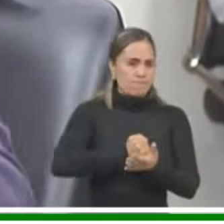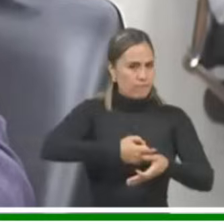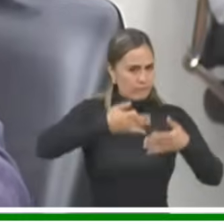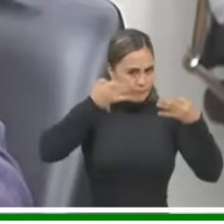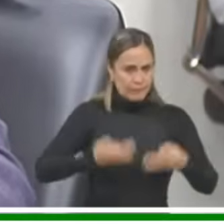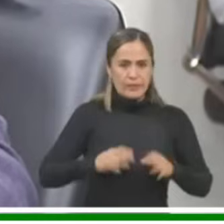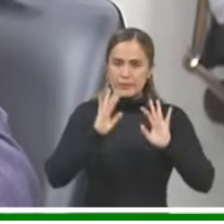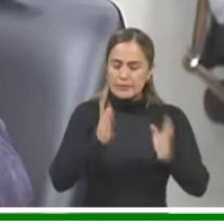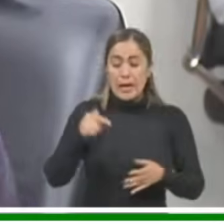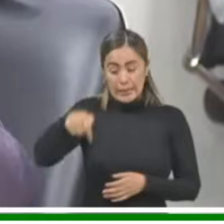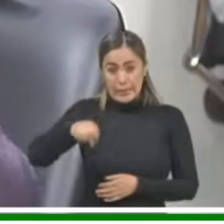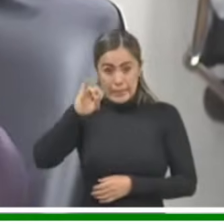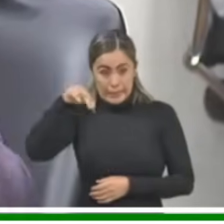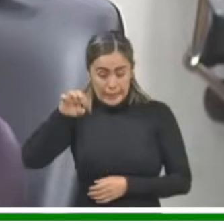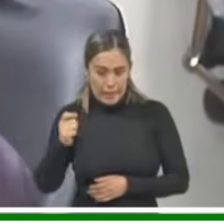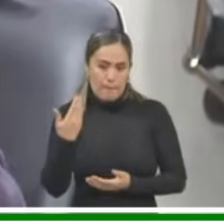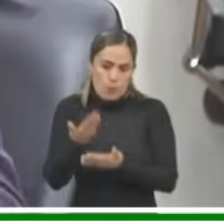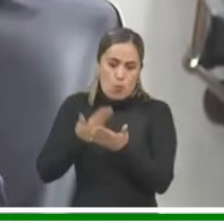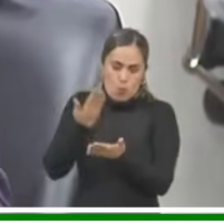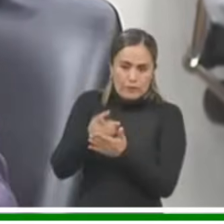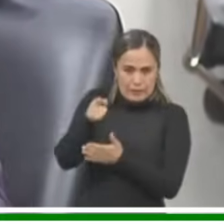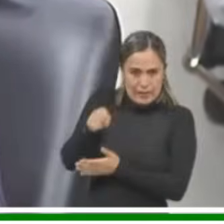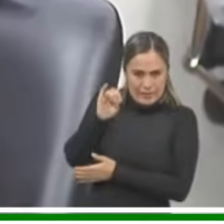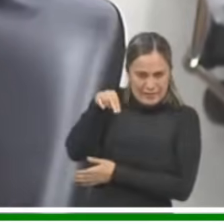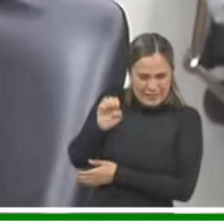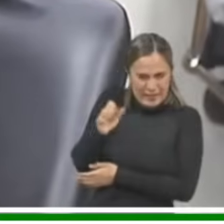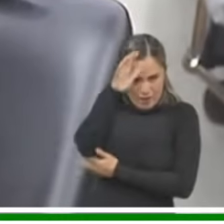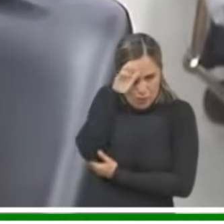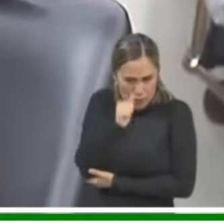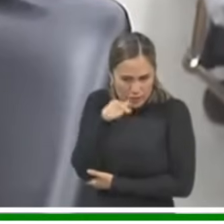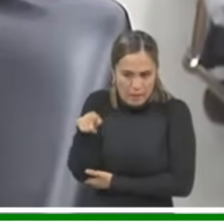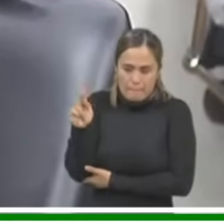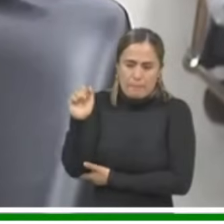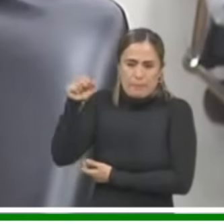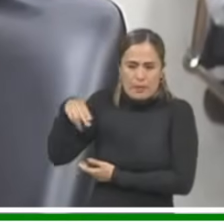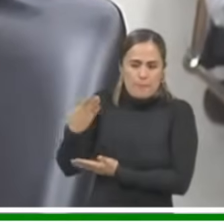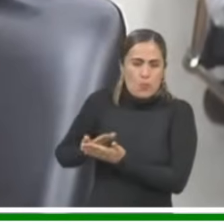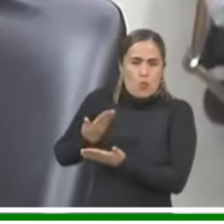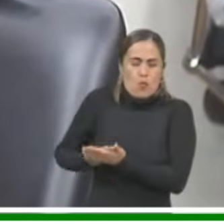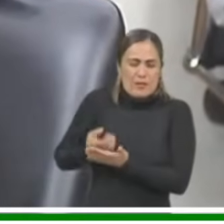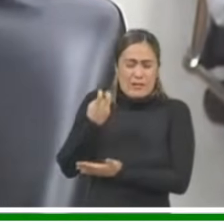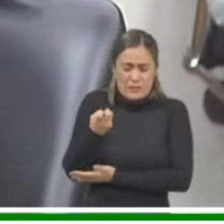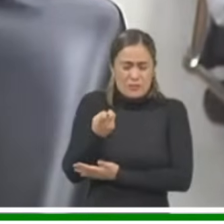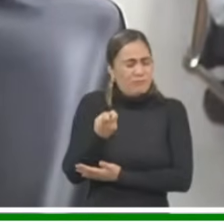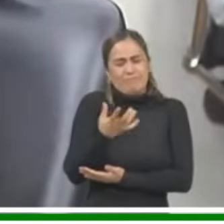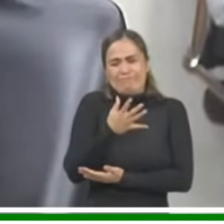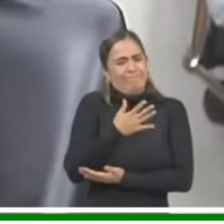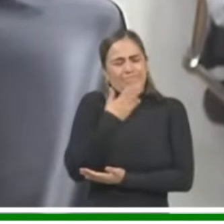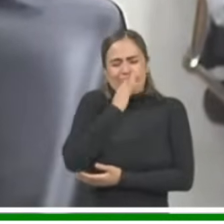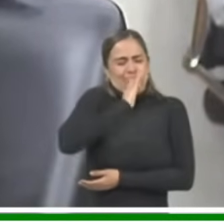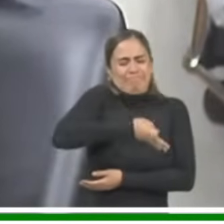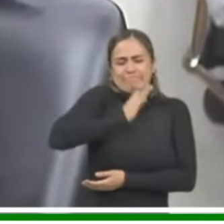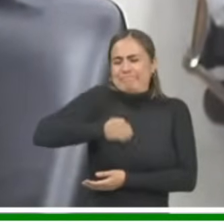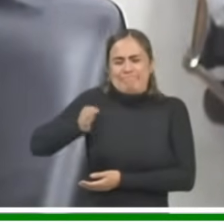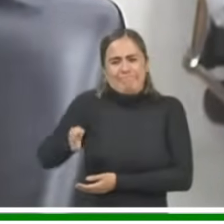acuerdo del INE o esta propuesta de acuerdo del INE que hace el Partido Acción Nacional es imposible de ser acogida por las y